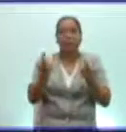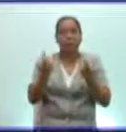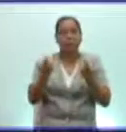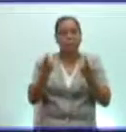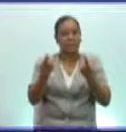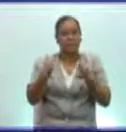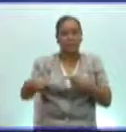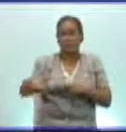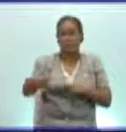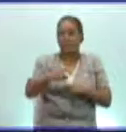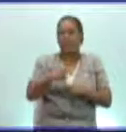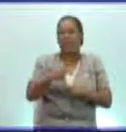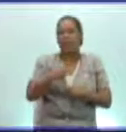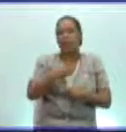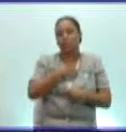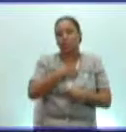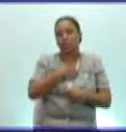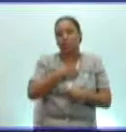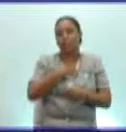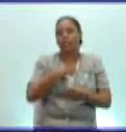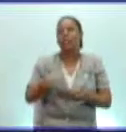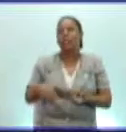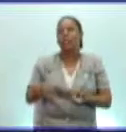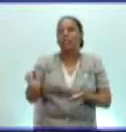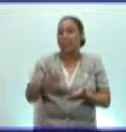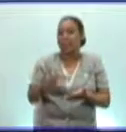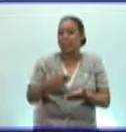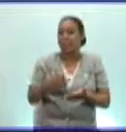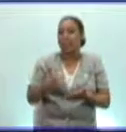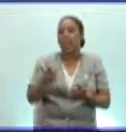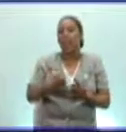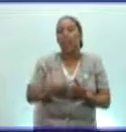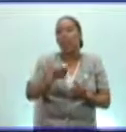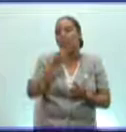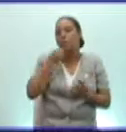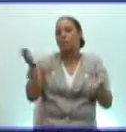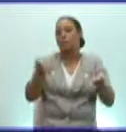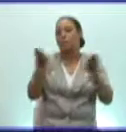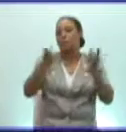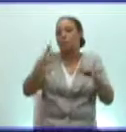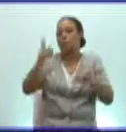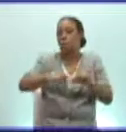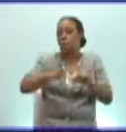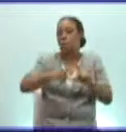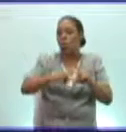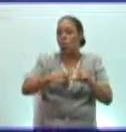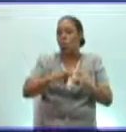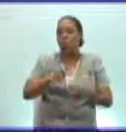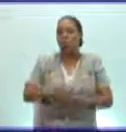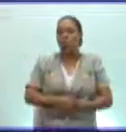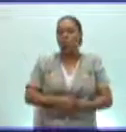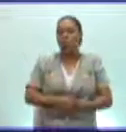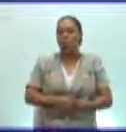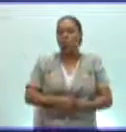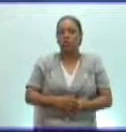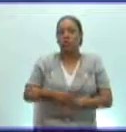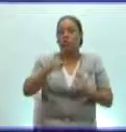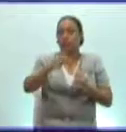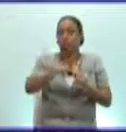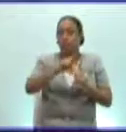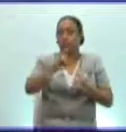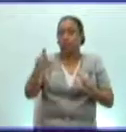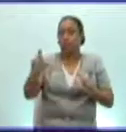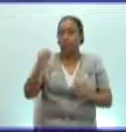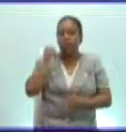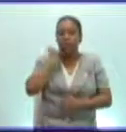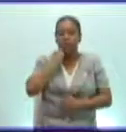ustedes tienen que tener para poder desarrollar los contenidos de estos temas. Y